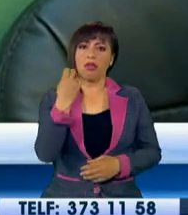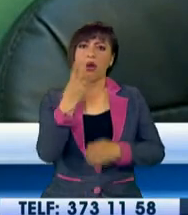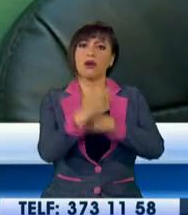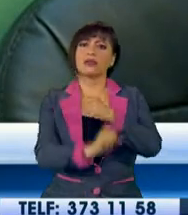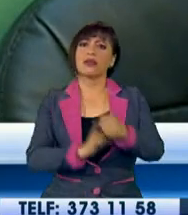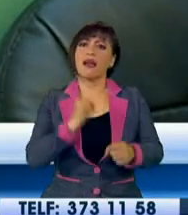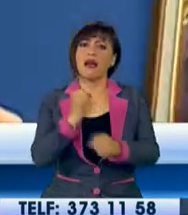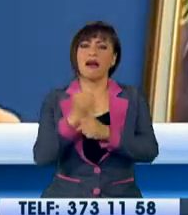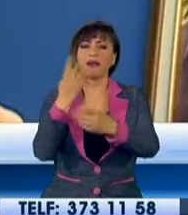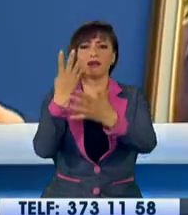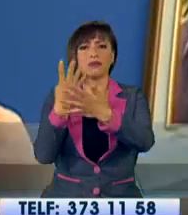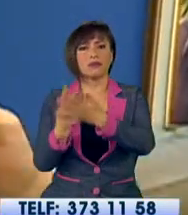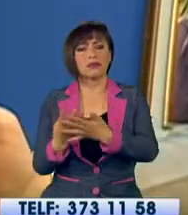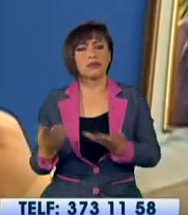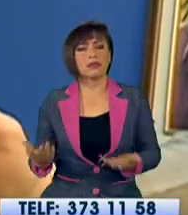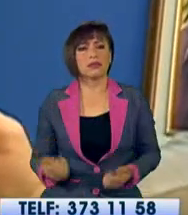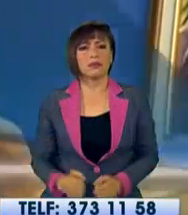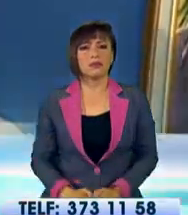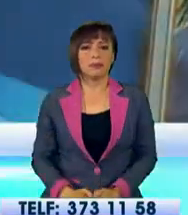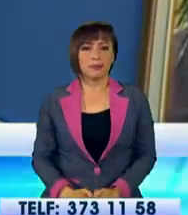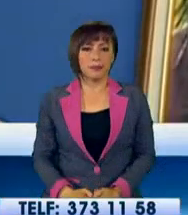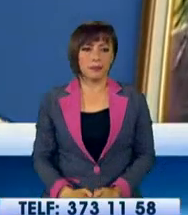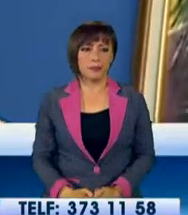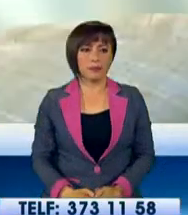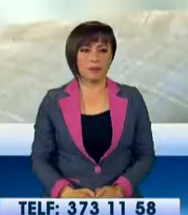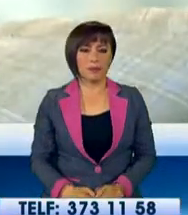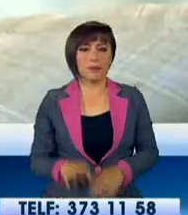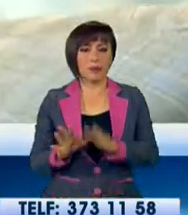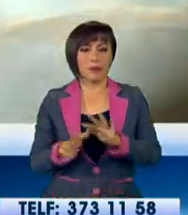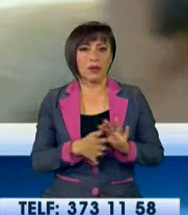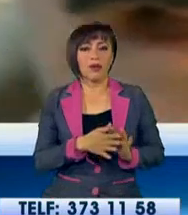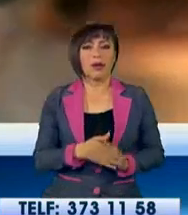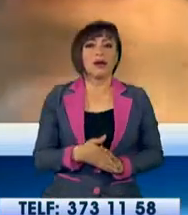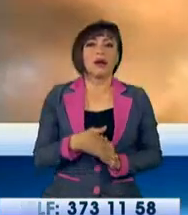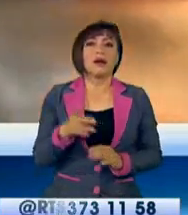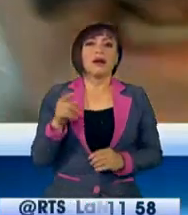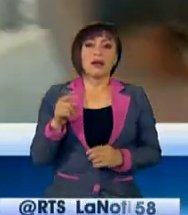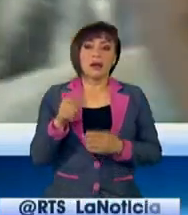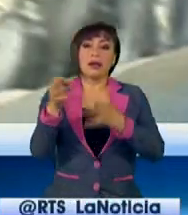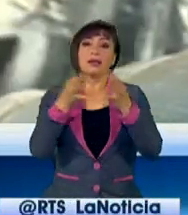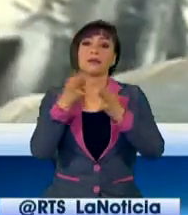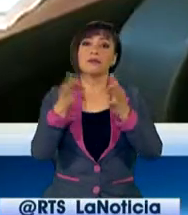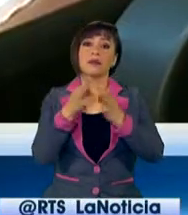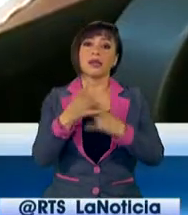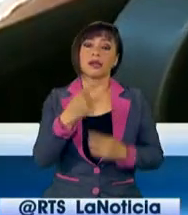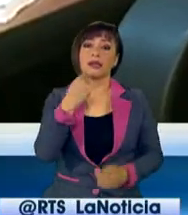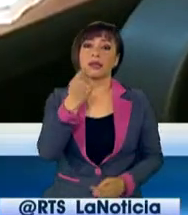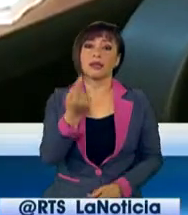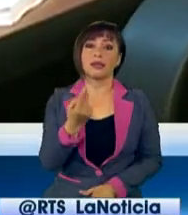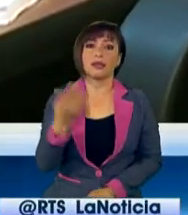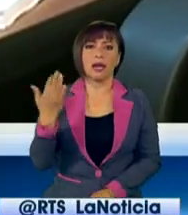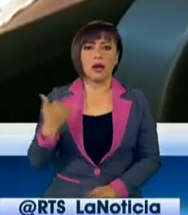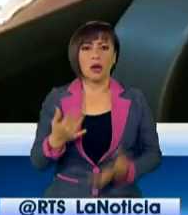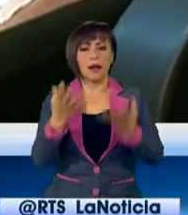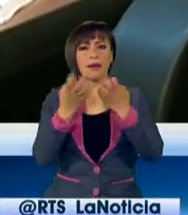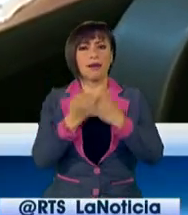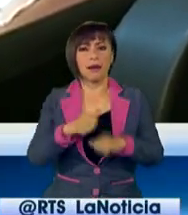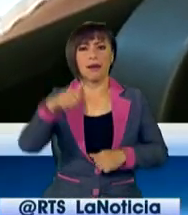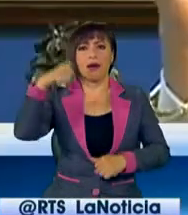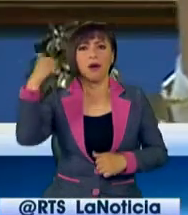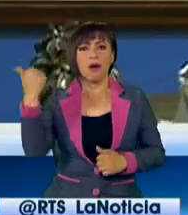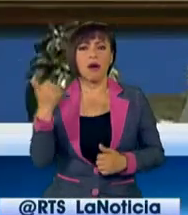de prisión. Patricio Hormigos lleva adelante las causas de algunos imputados. Él se alista para acudir a organismos